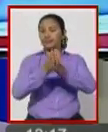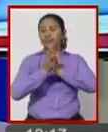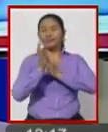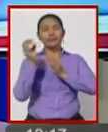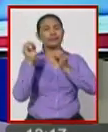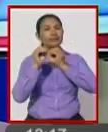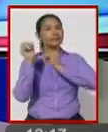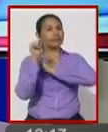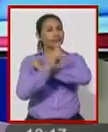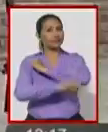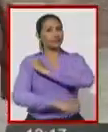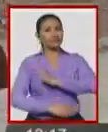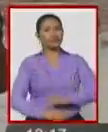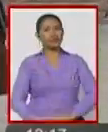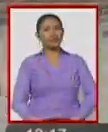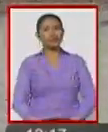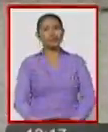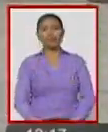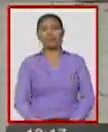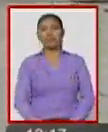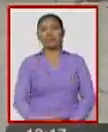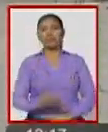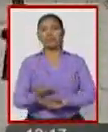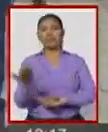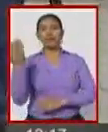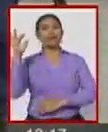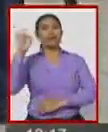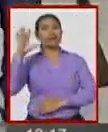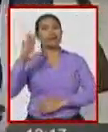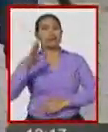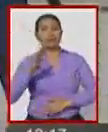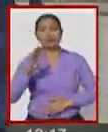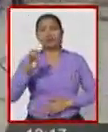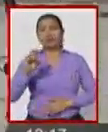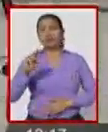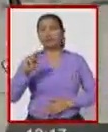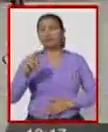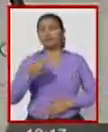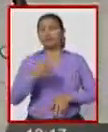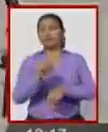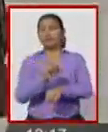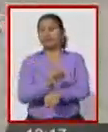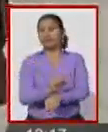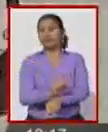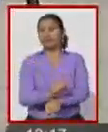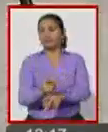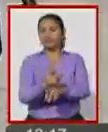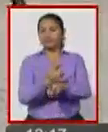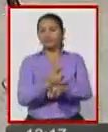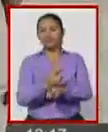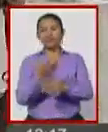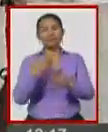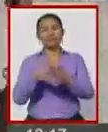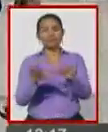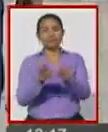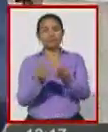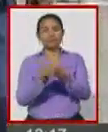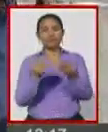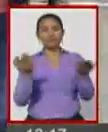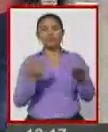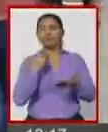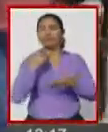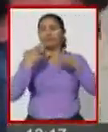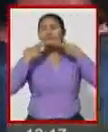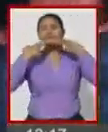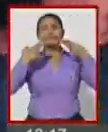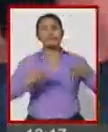la máxima sanción. El expastor Bernabé Aramayo Valdés ingresó enmanillado y escoltado a su audiencia cautelar, donde